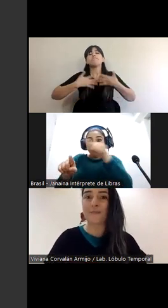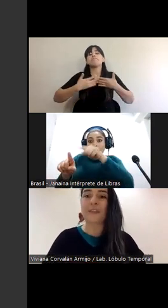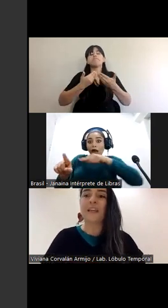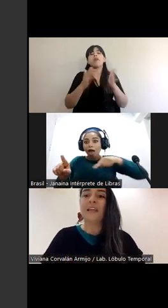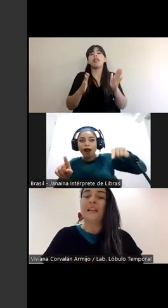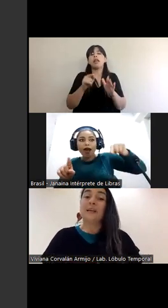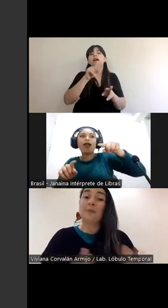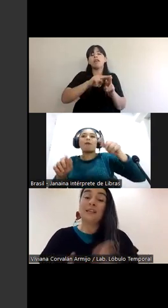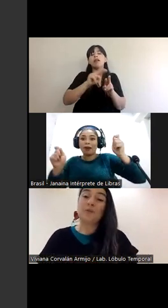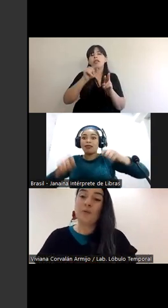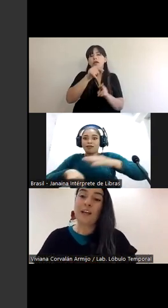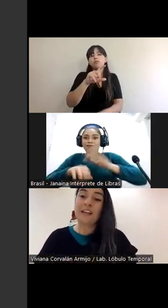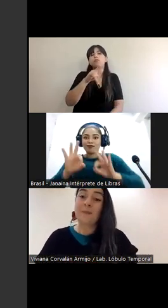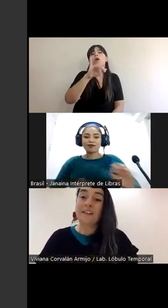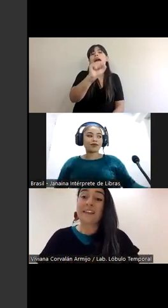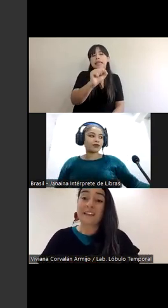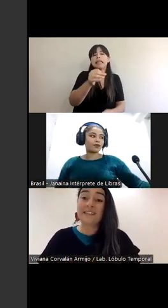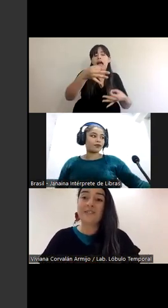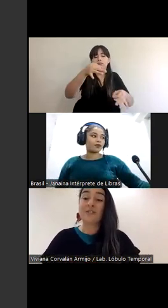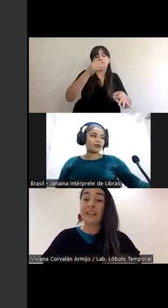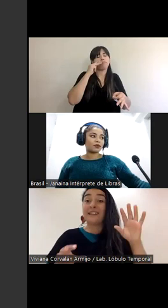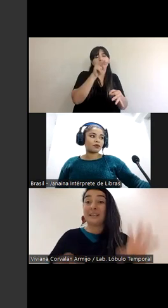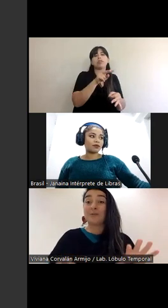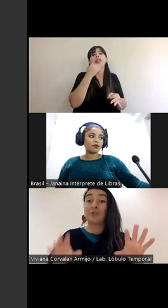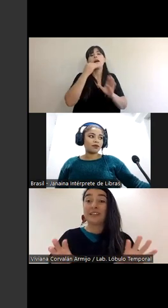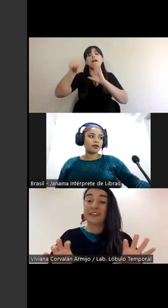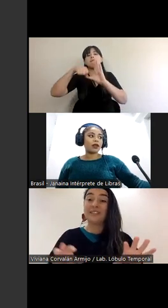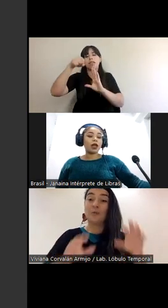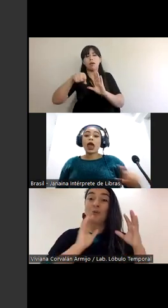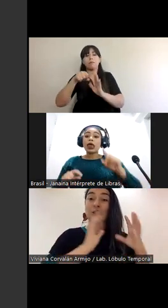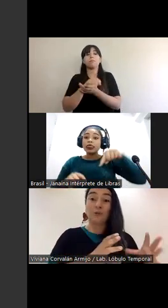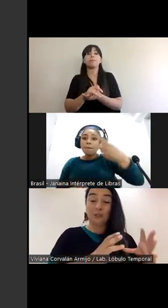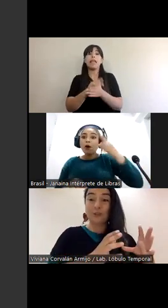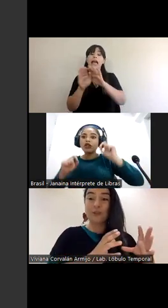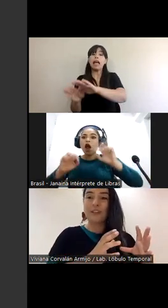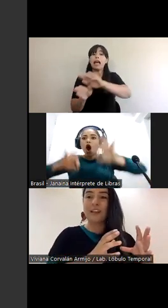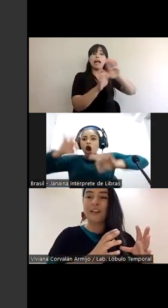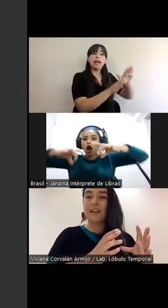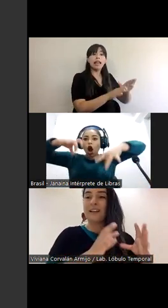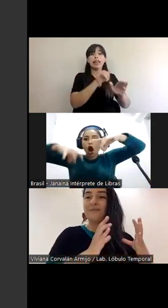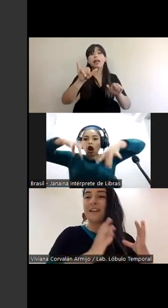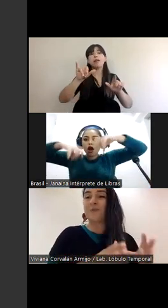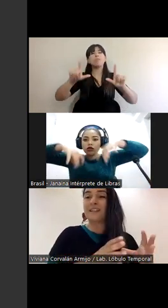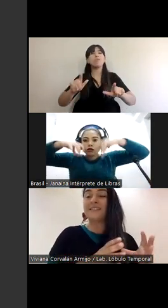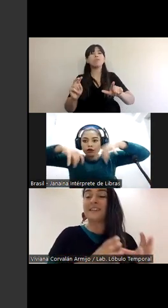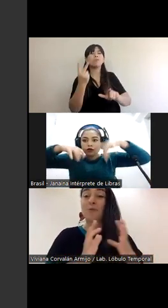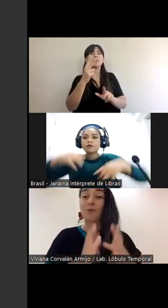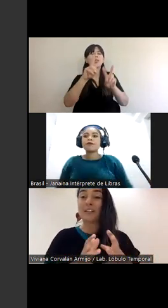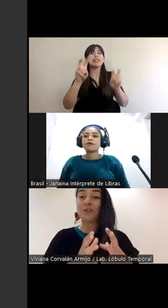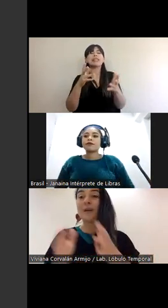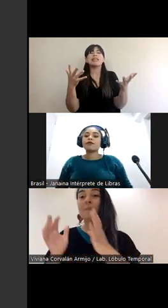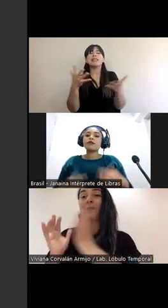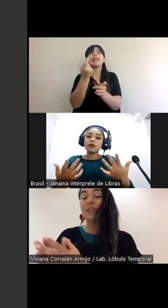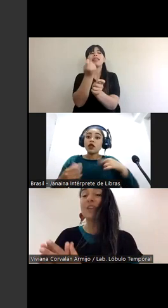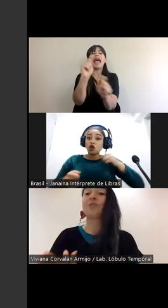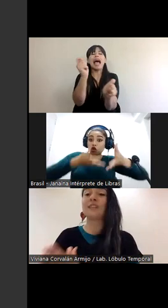videos. Después hubo una etapa de talleres, donde realizamos 2 talleres, uno de introducción de lengua de señas y cultura